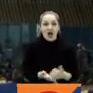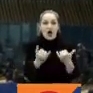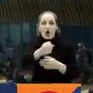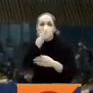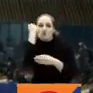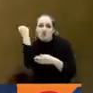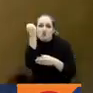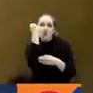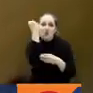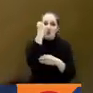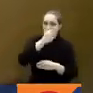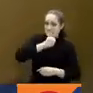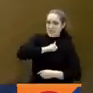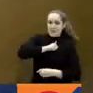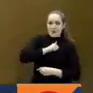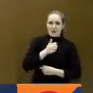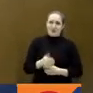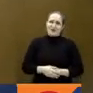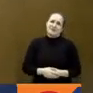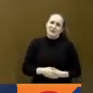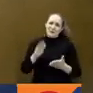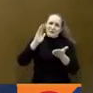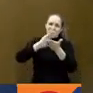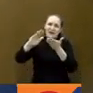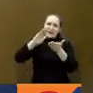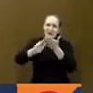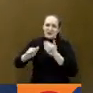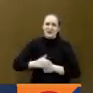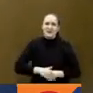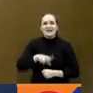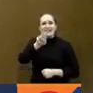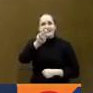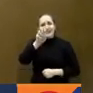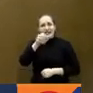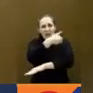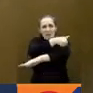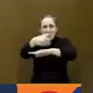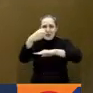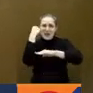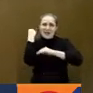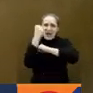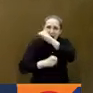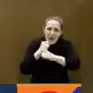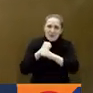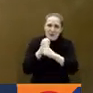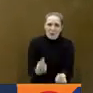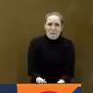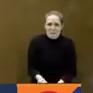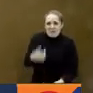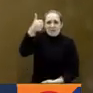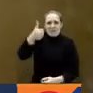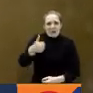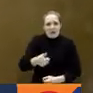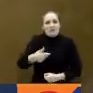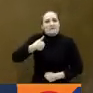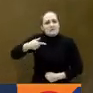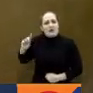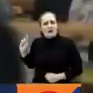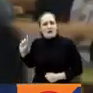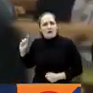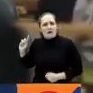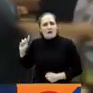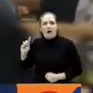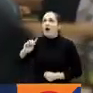propia extinción? En 70 millones de años es lo más ridículo que he escuchado. Al menos nosotros tuvimos un